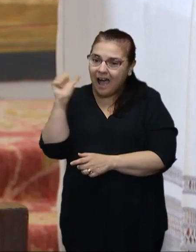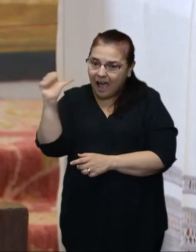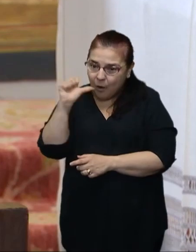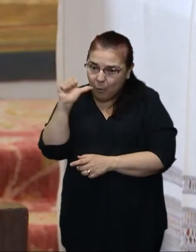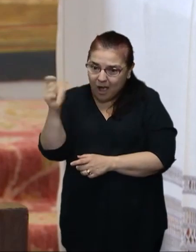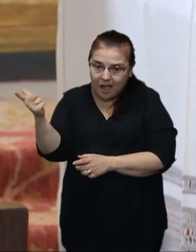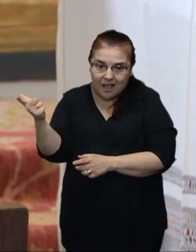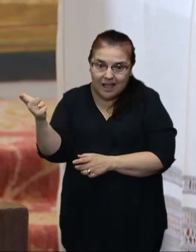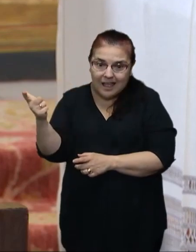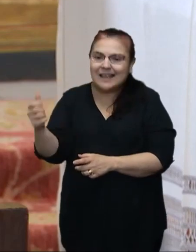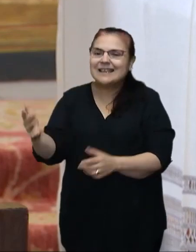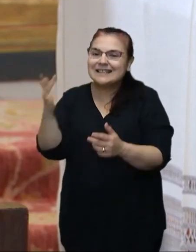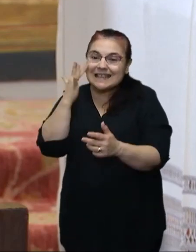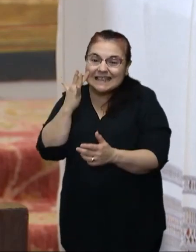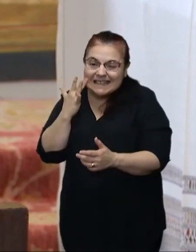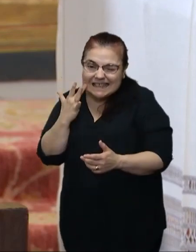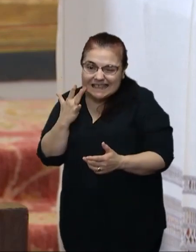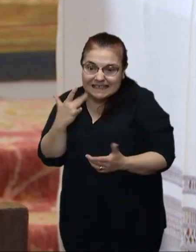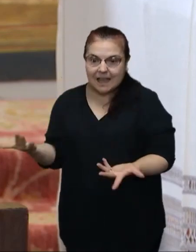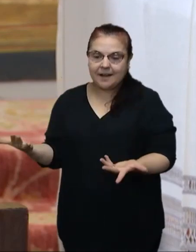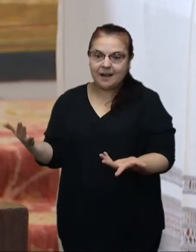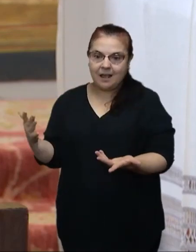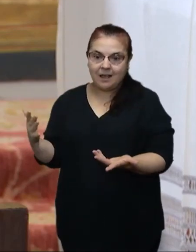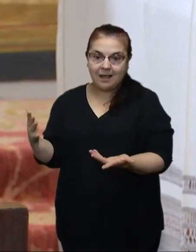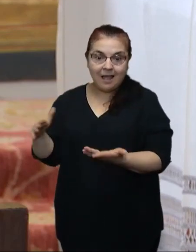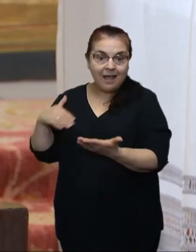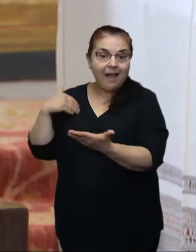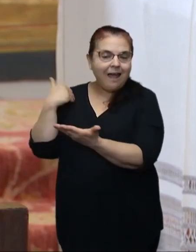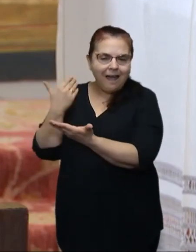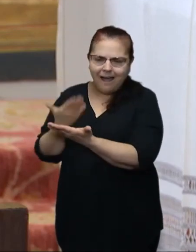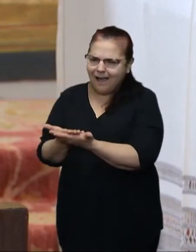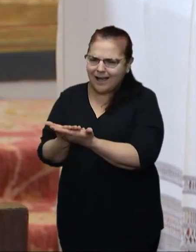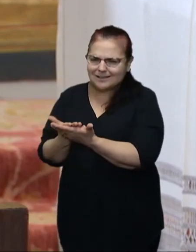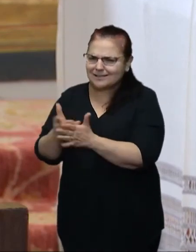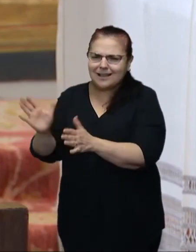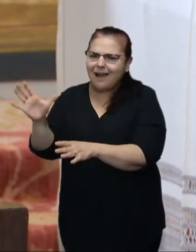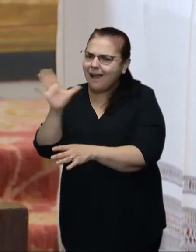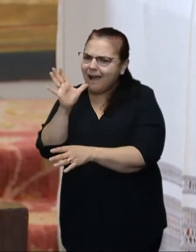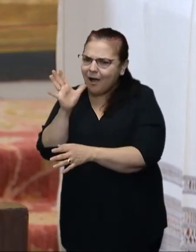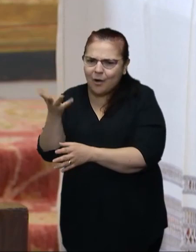hasta las aguas que están llenas de sal y donde no hay vida.